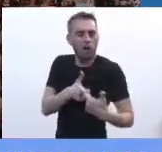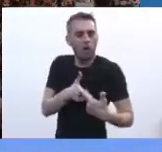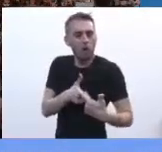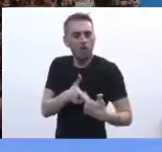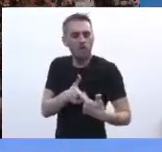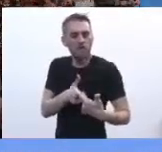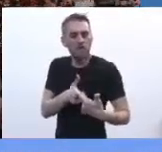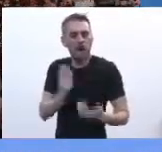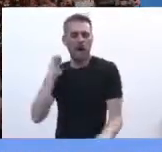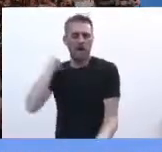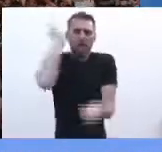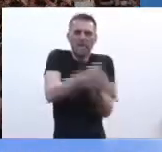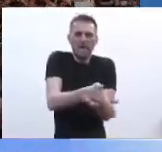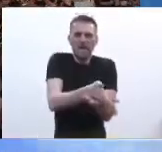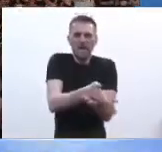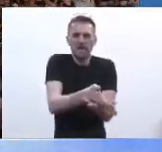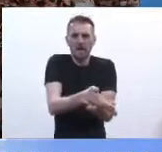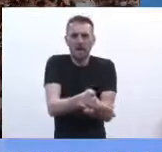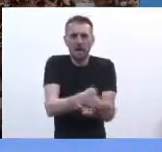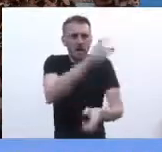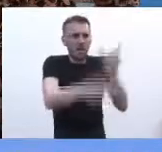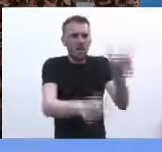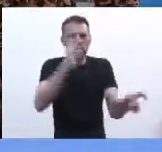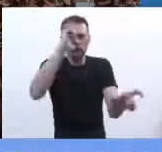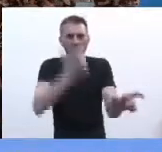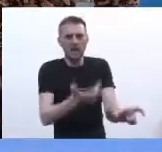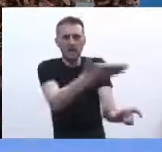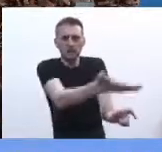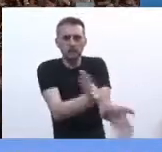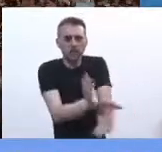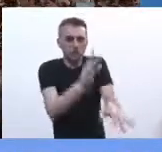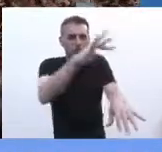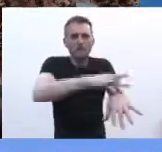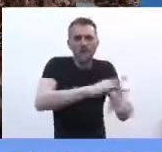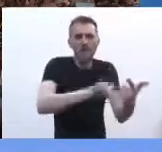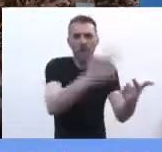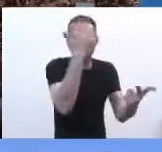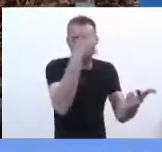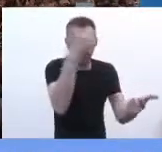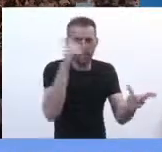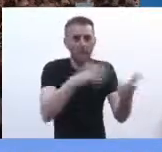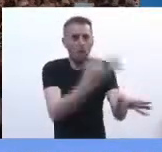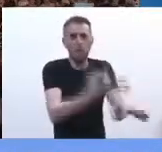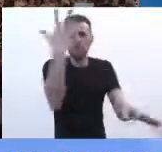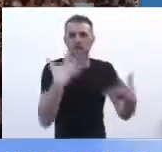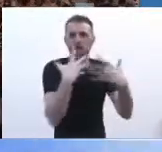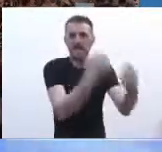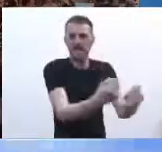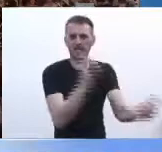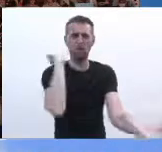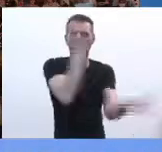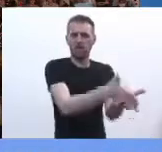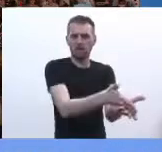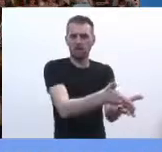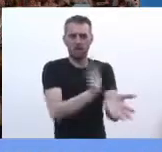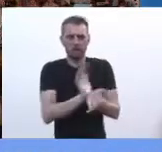penalizar las personas inocentes como médicos como enfermeros como profesionales de la salud